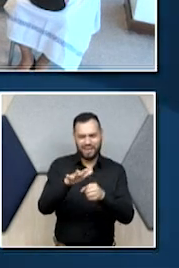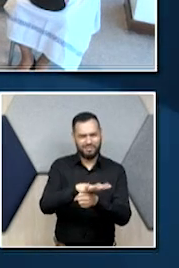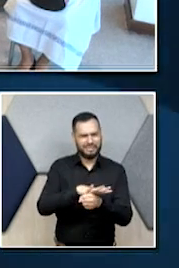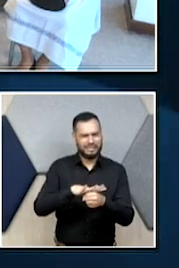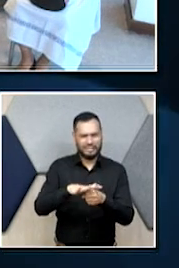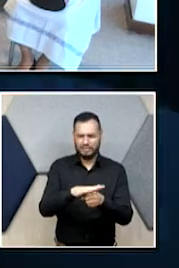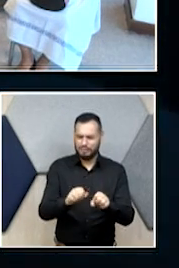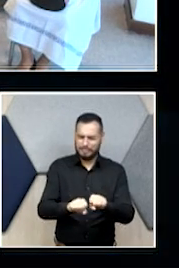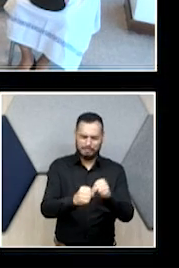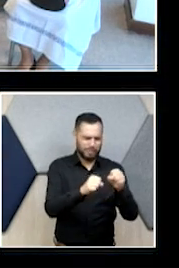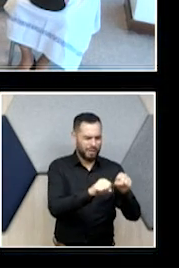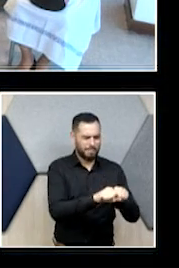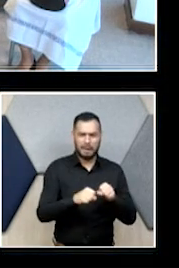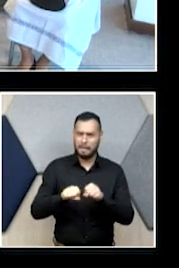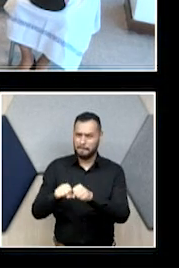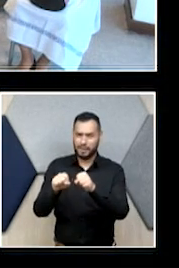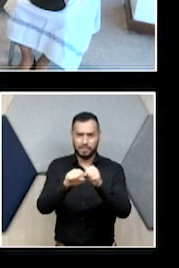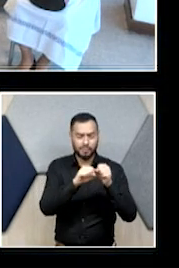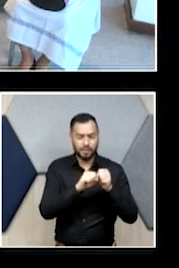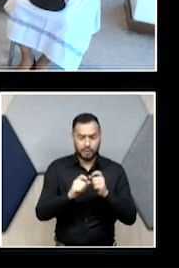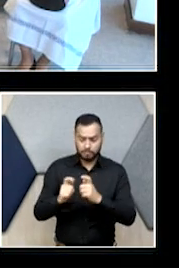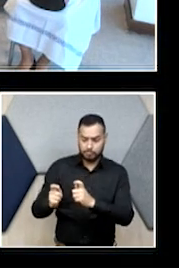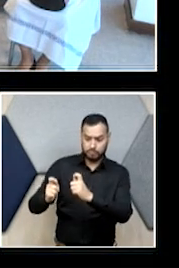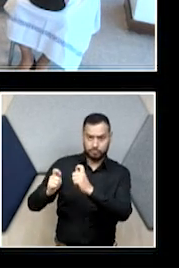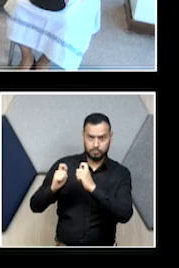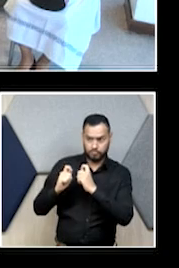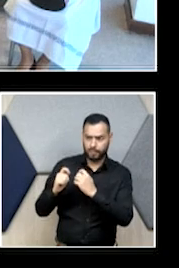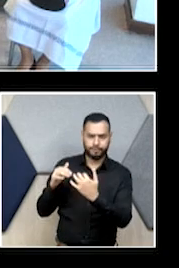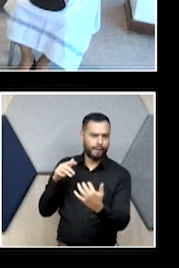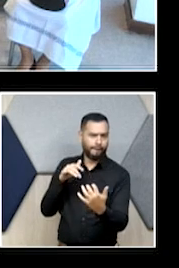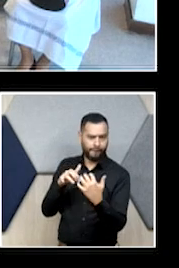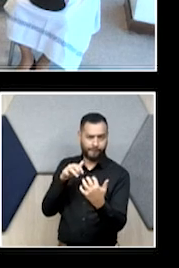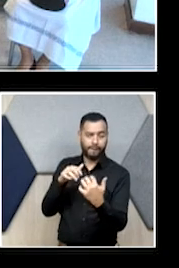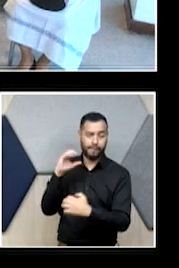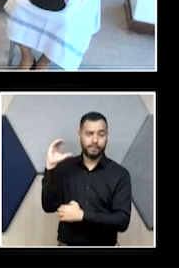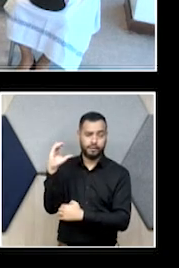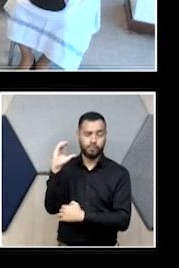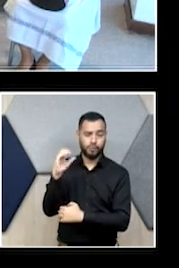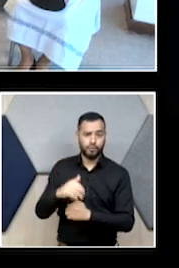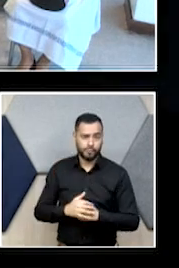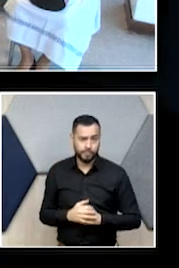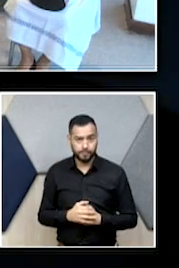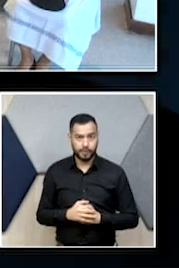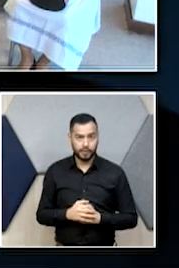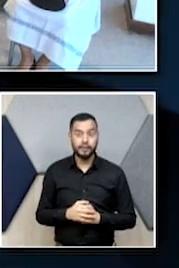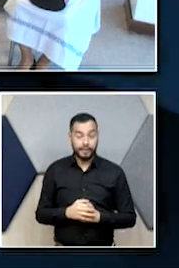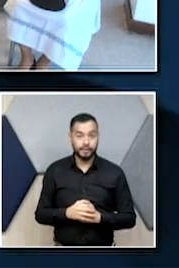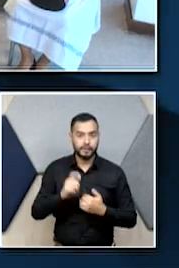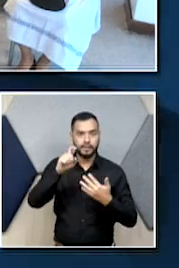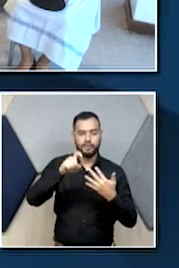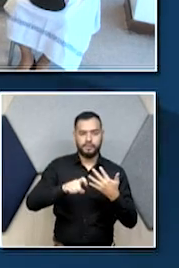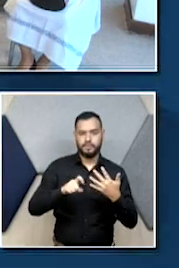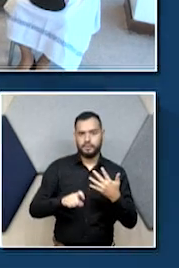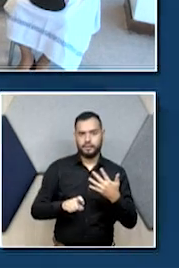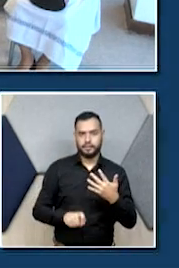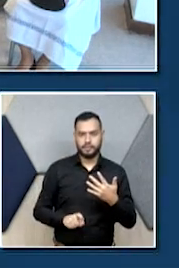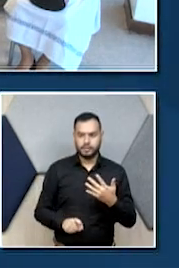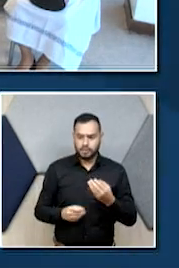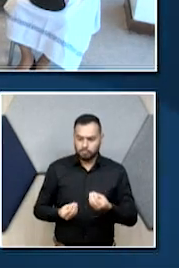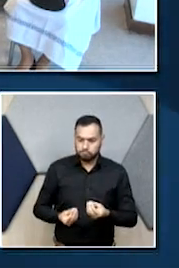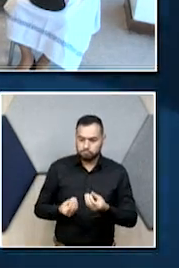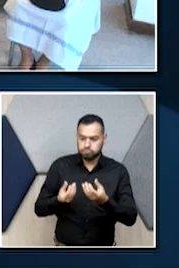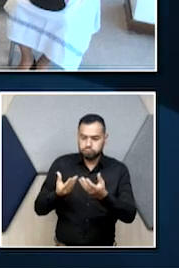han recibido del conflicto, y la necesidad de contribuir a su